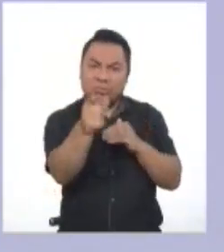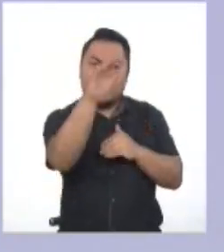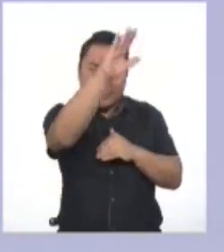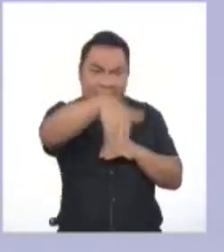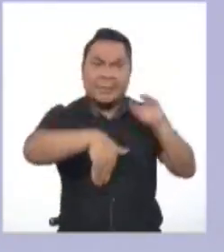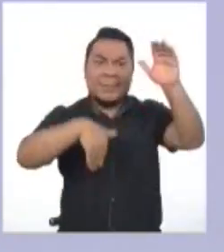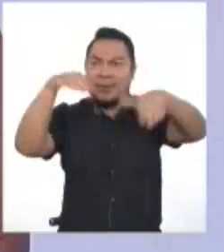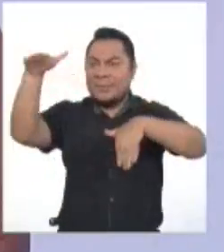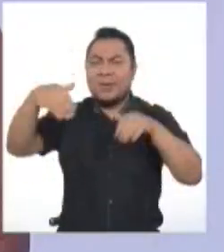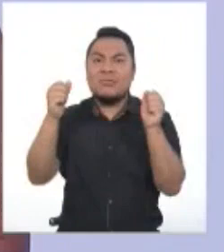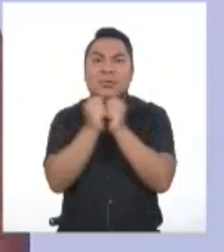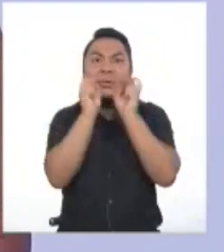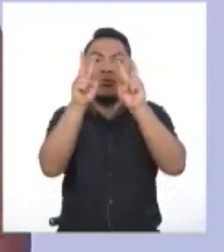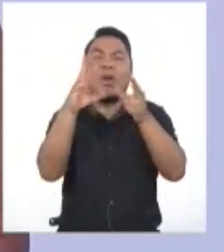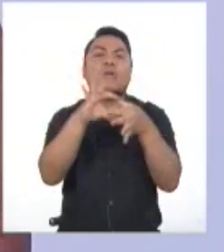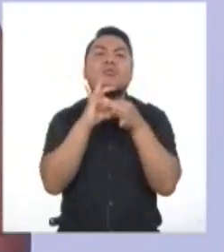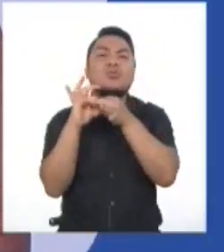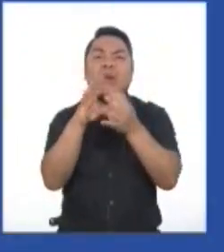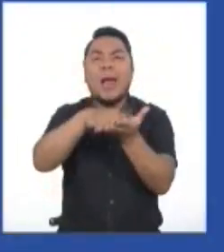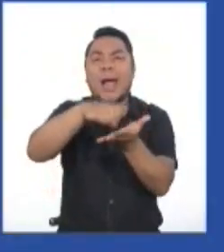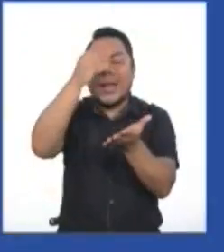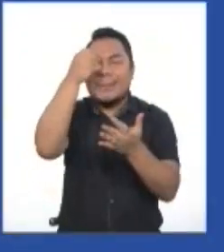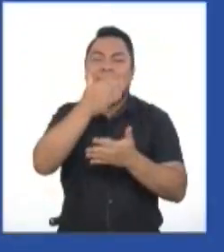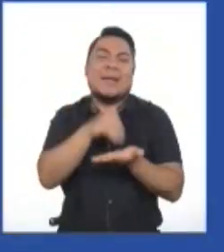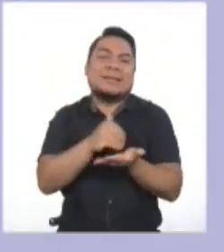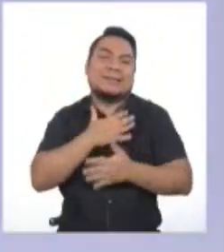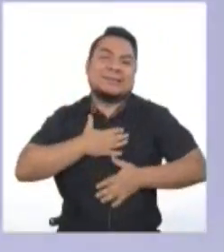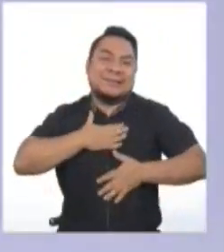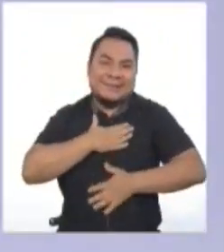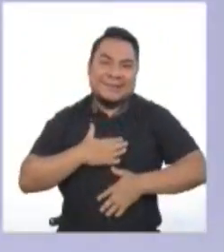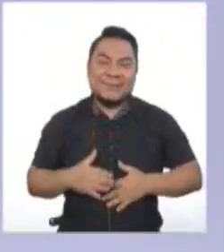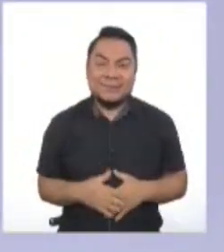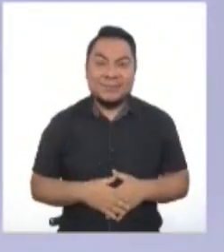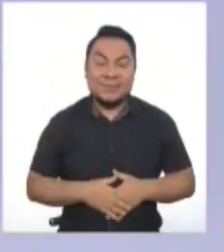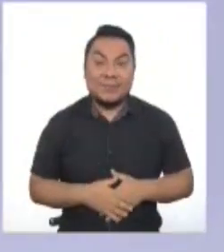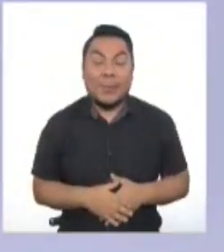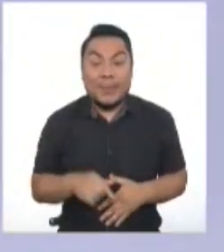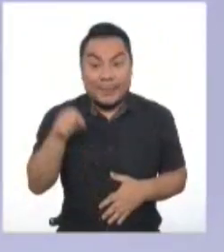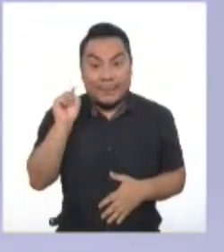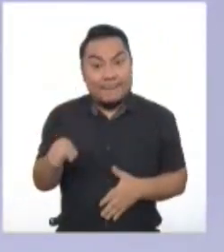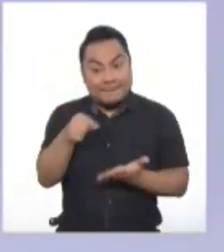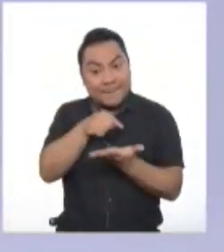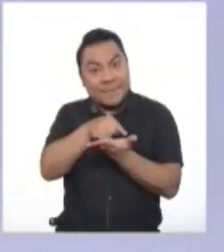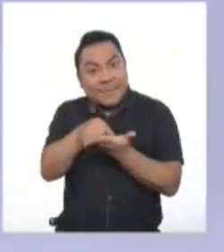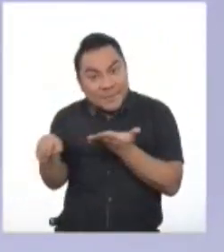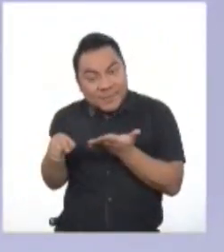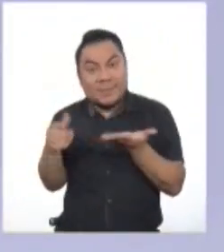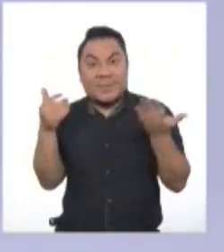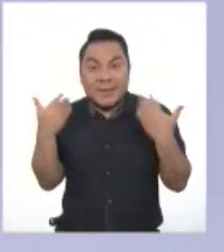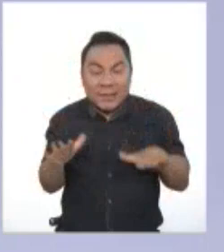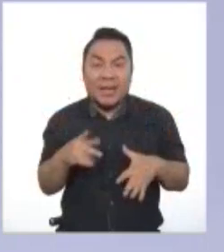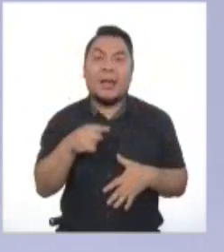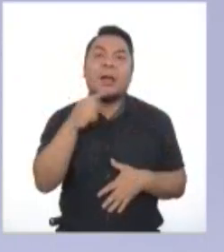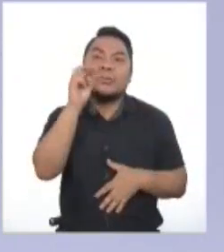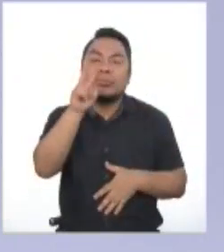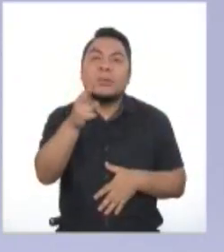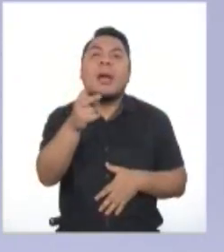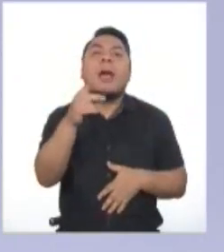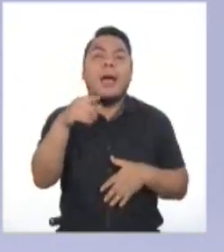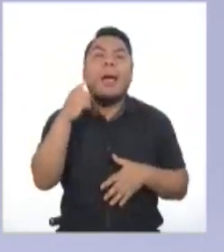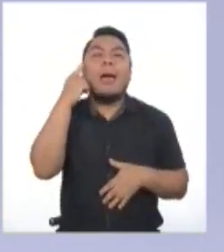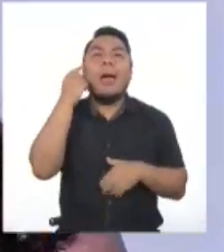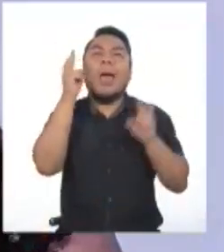invítalos porque aprender juntos siempre es más divertido. A lo largo de esta semana estamos entrando al mundo de la